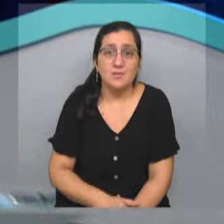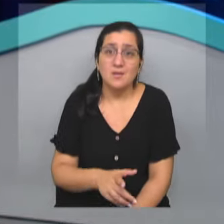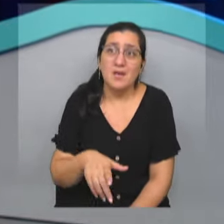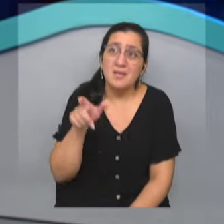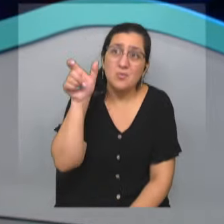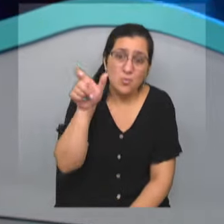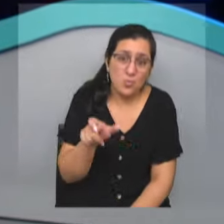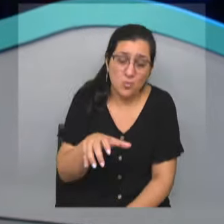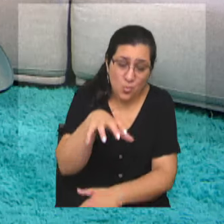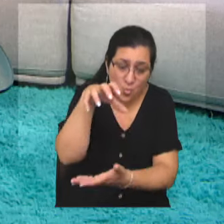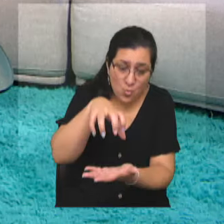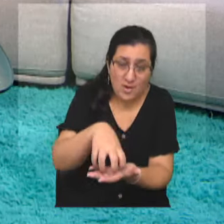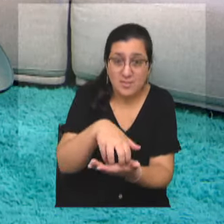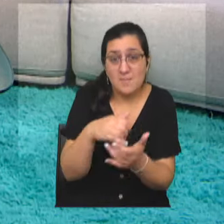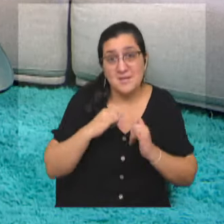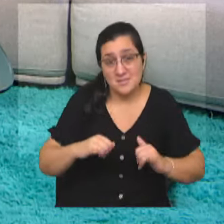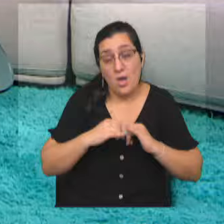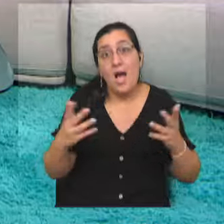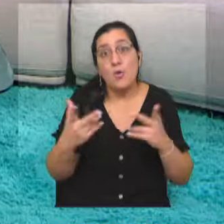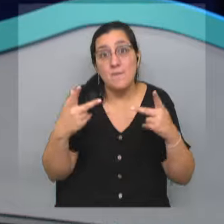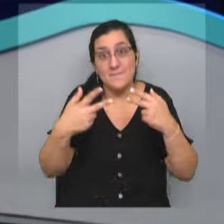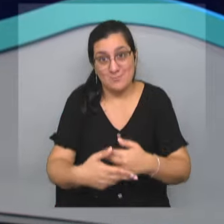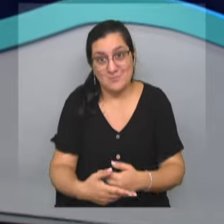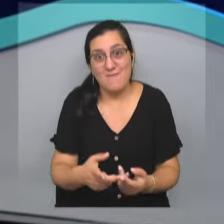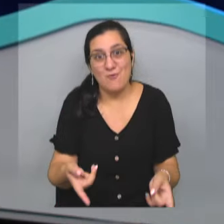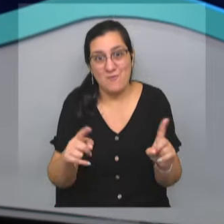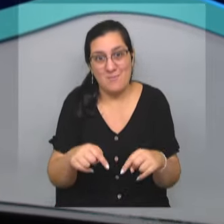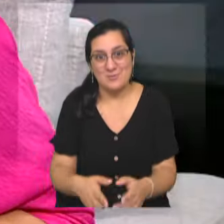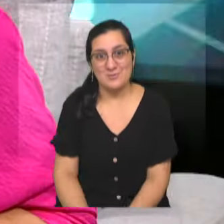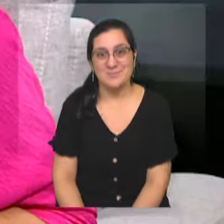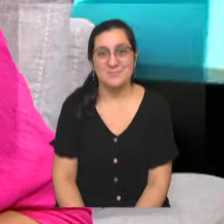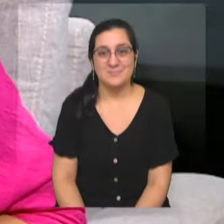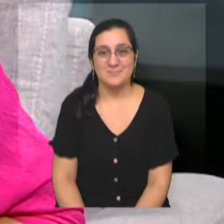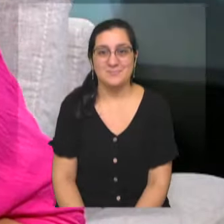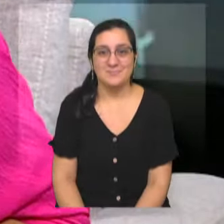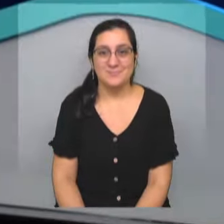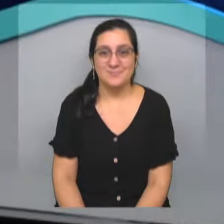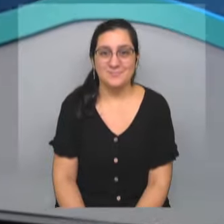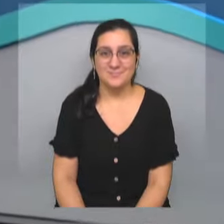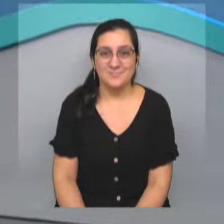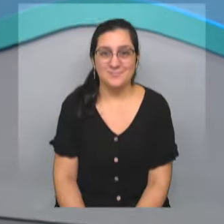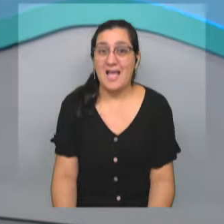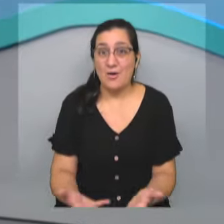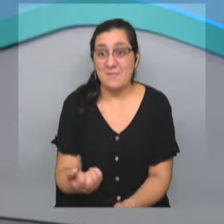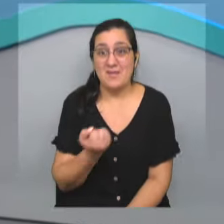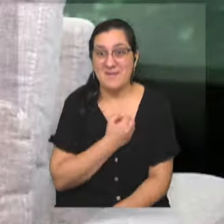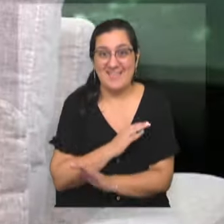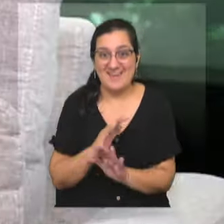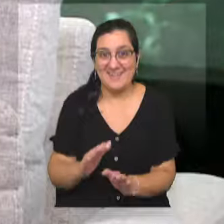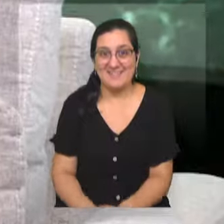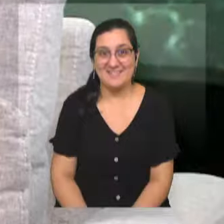el mar. Nos vamos a una pausa y ya volvemos. Ahora me van a matar.